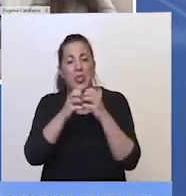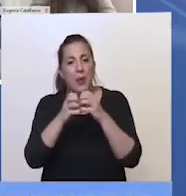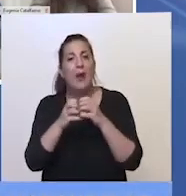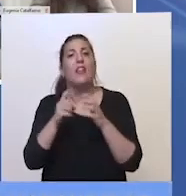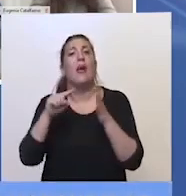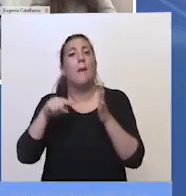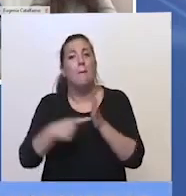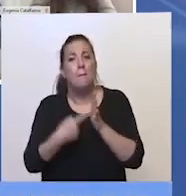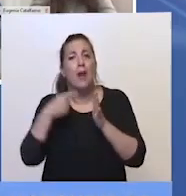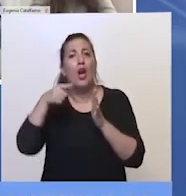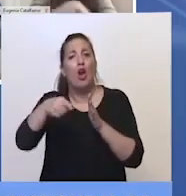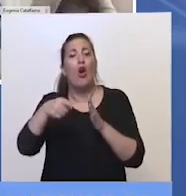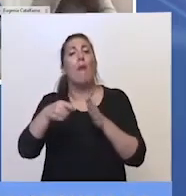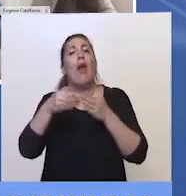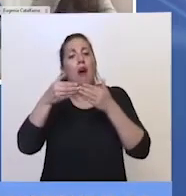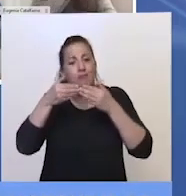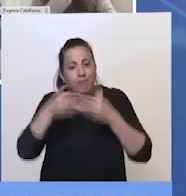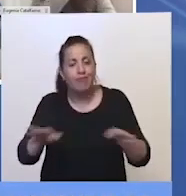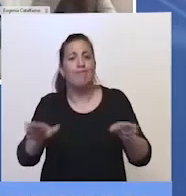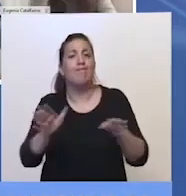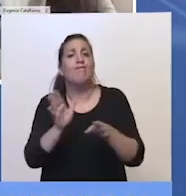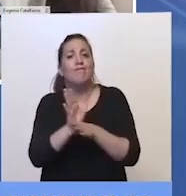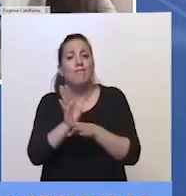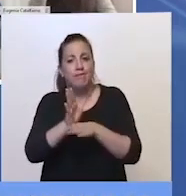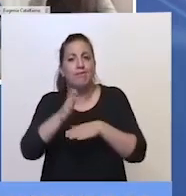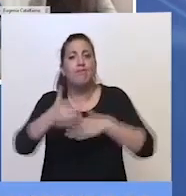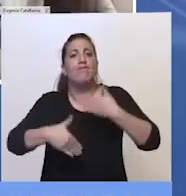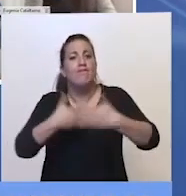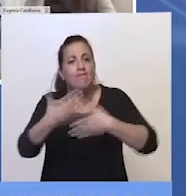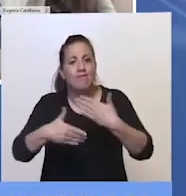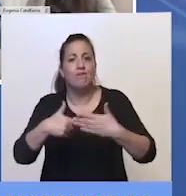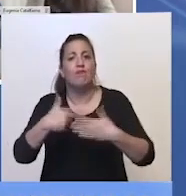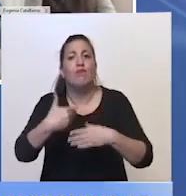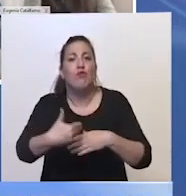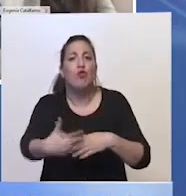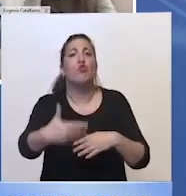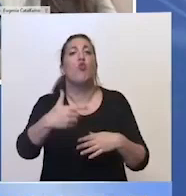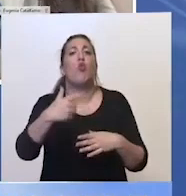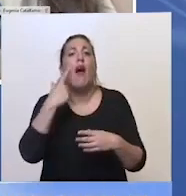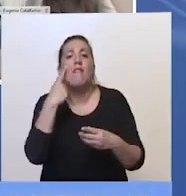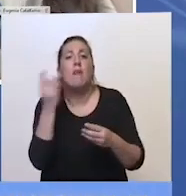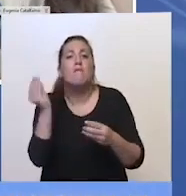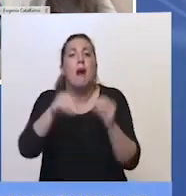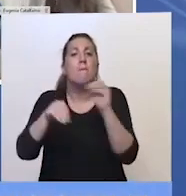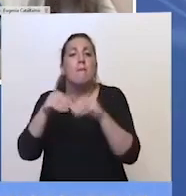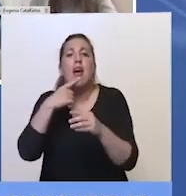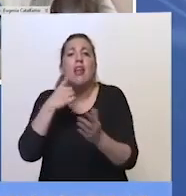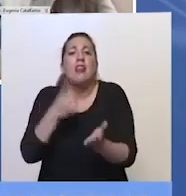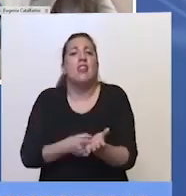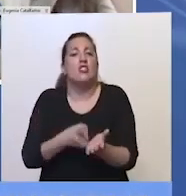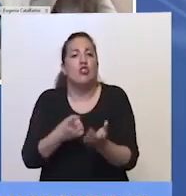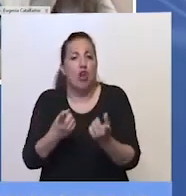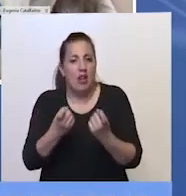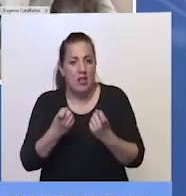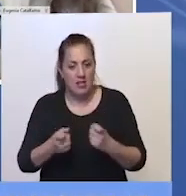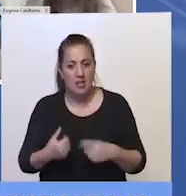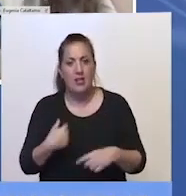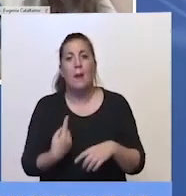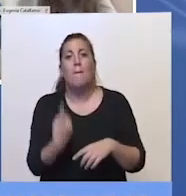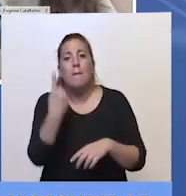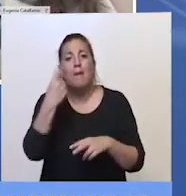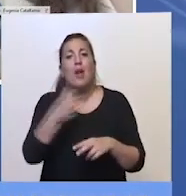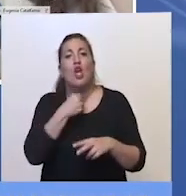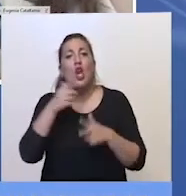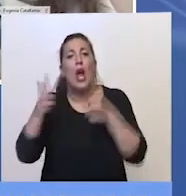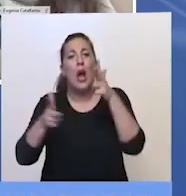disparadores para otro tiempo y para otras decisiones que se tengan que tomar. En primer lugar, quiero referirme a la cuestión de la